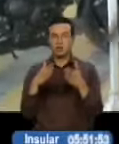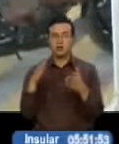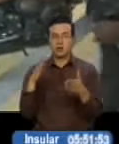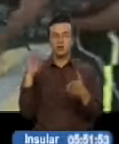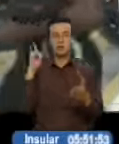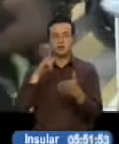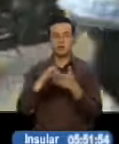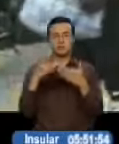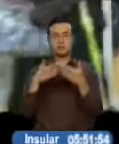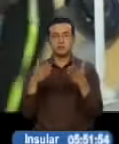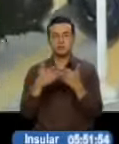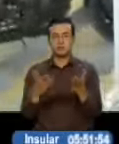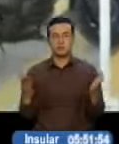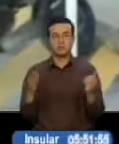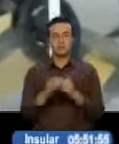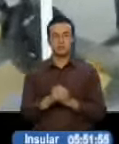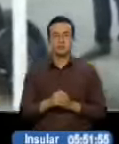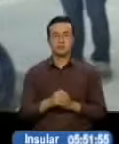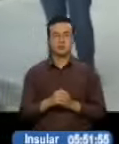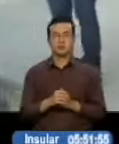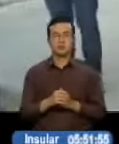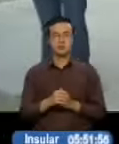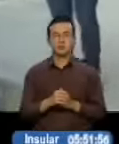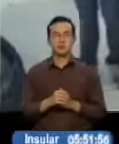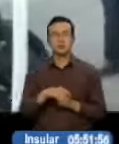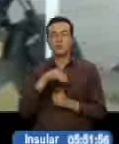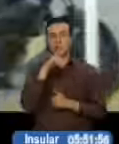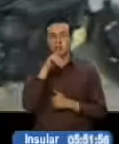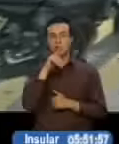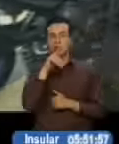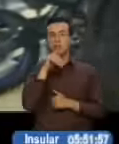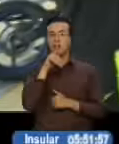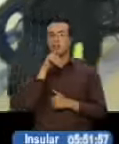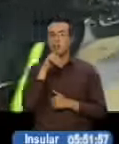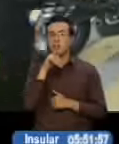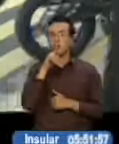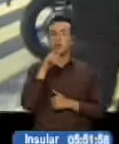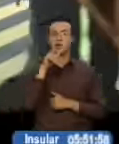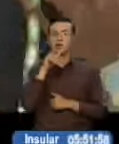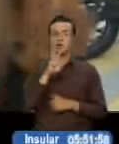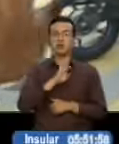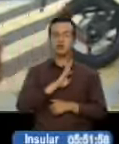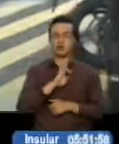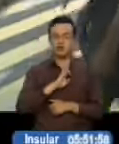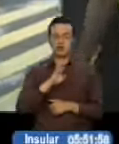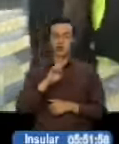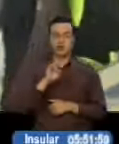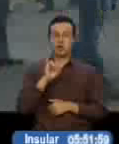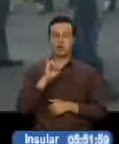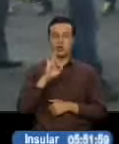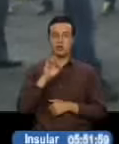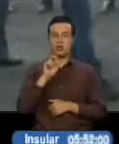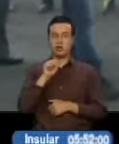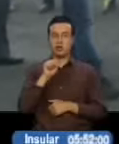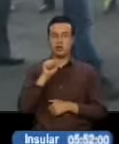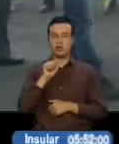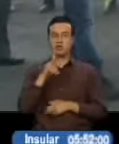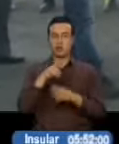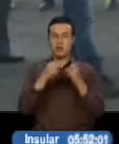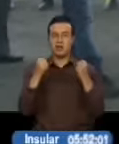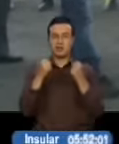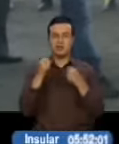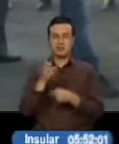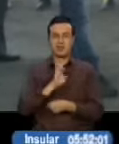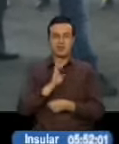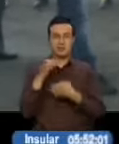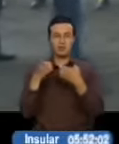Sucre. Arribaron los elementos dirigidos por el profesor Reinaldo Rueda Rivera, un conocido nuestro, es ex seleccionador ecuatoriano,